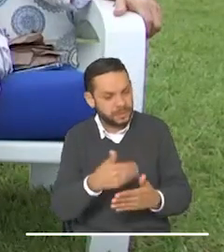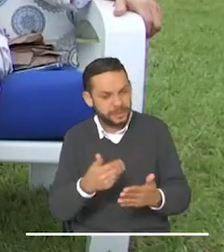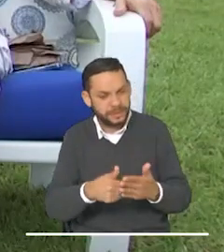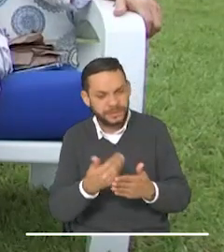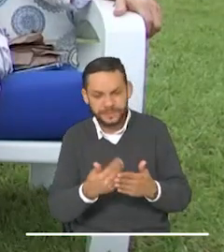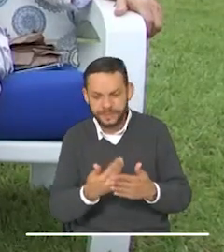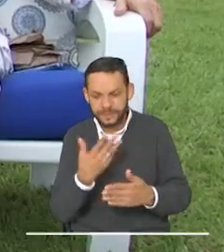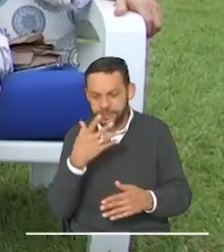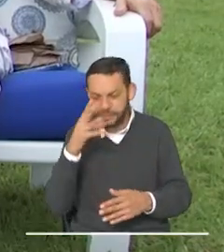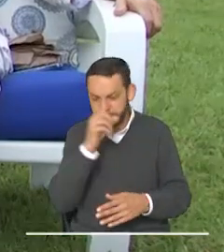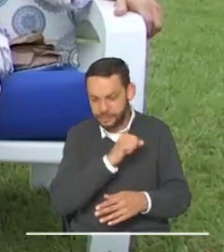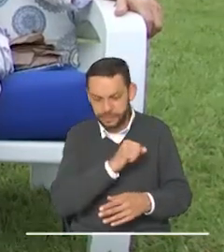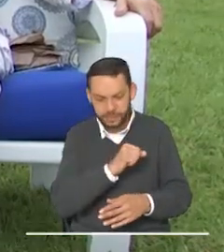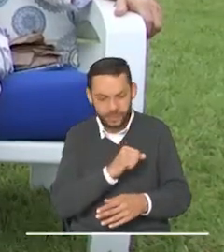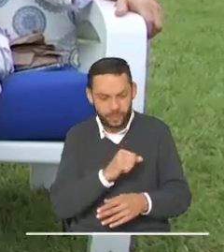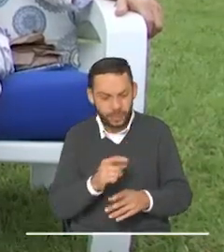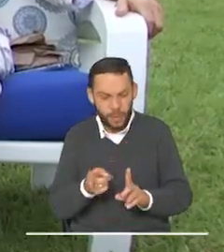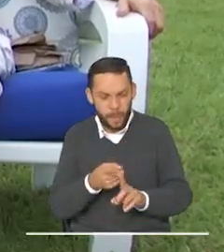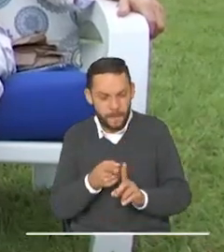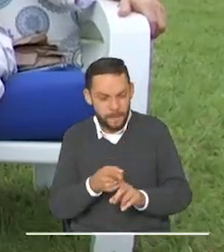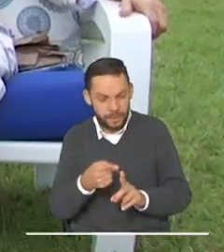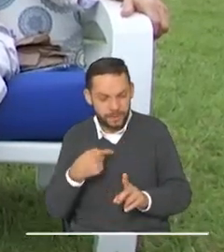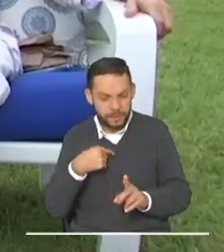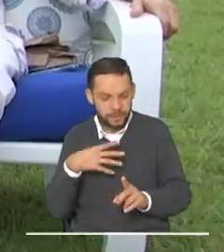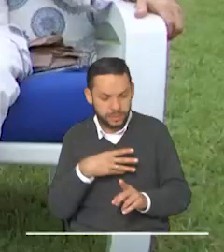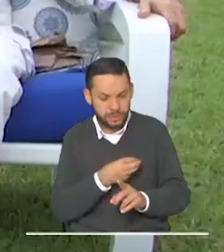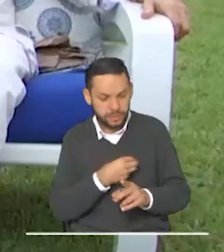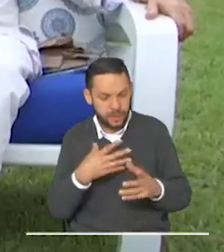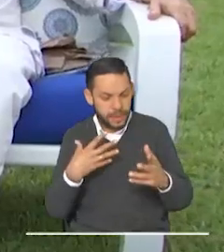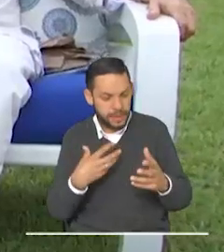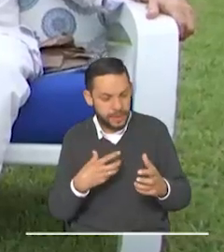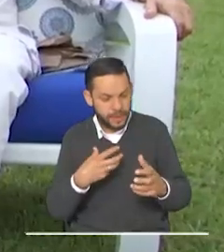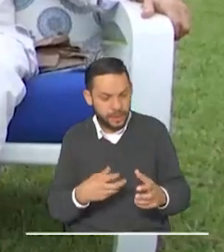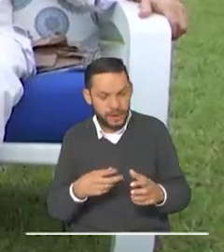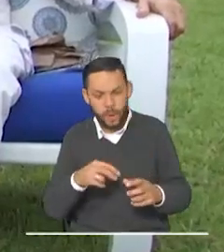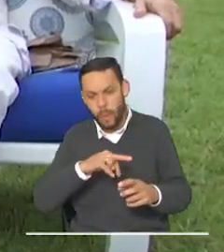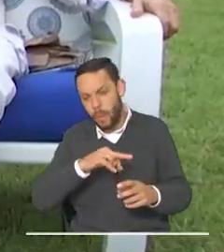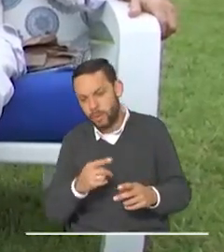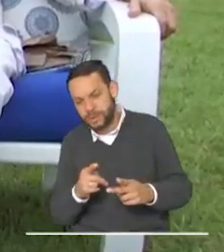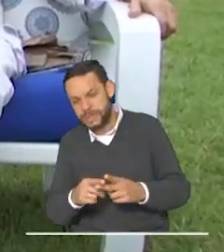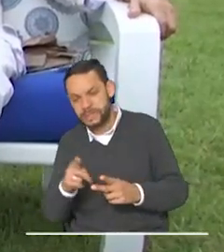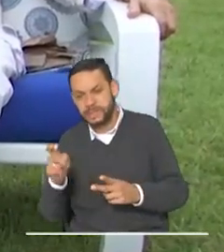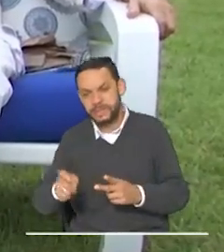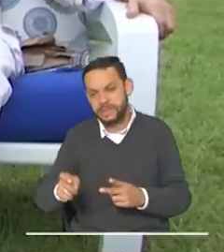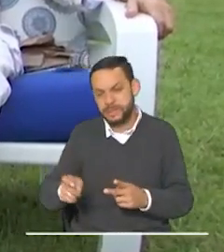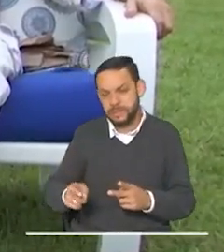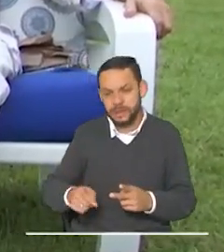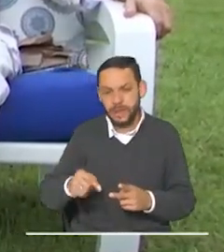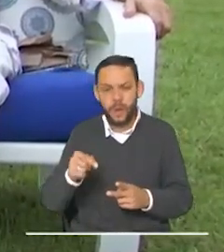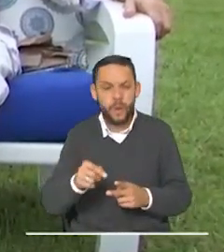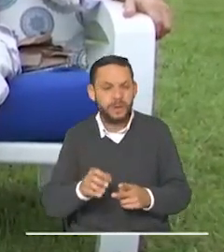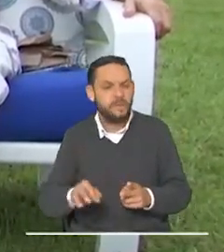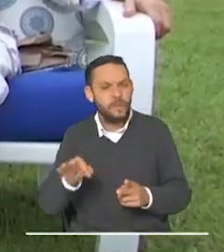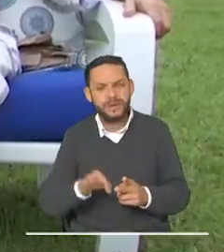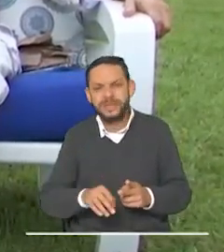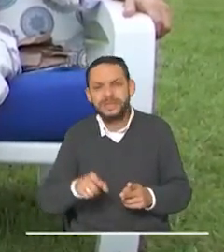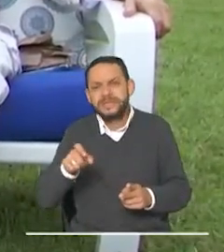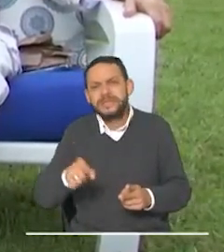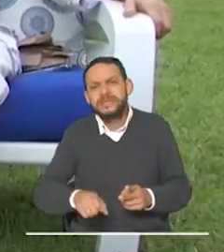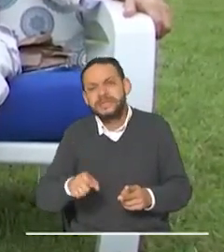que realmente Una cosa es lo que queremos como sociedad y otra cosa es lo que necesitamos Y en este momento Necesitamos